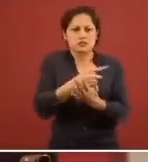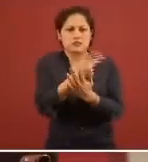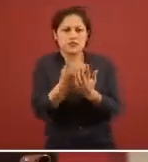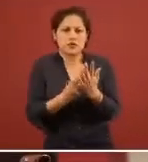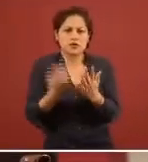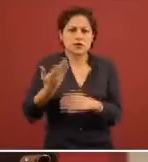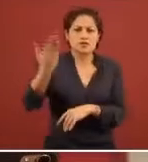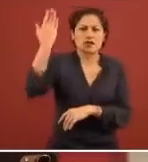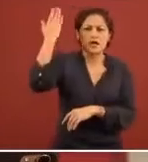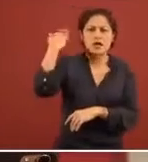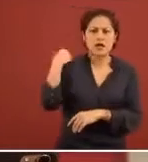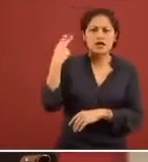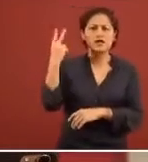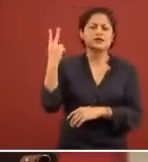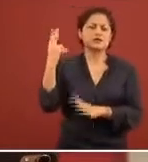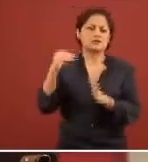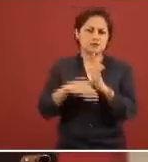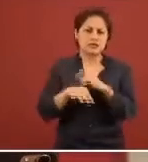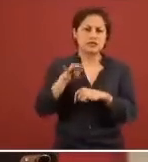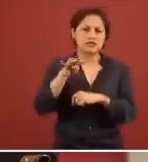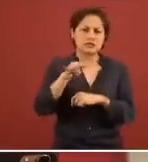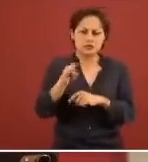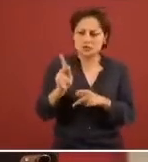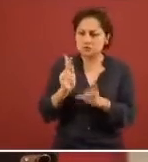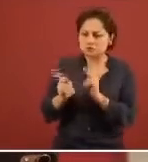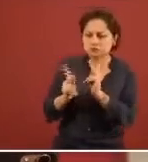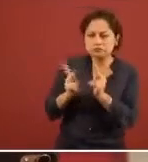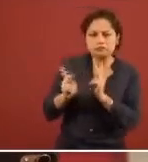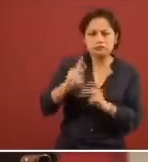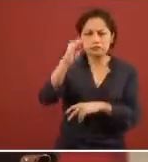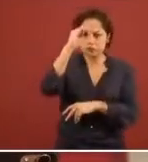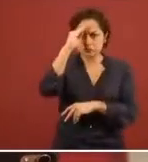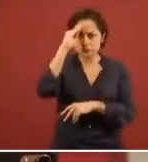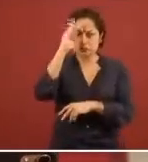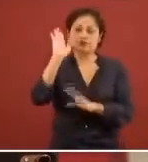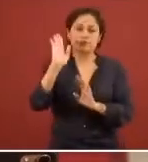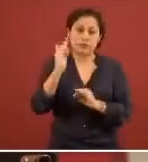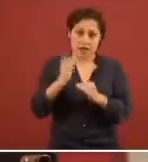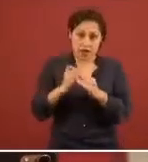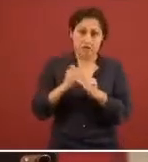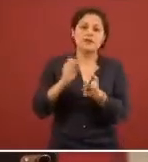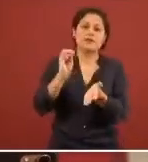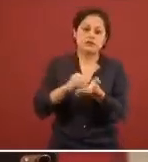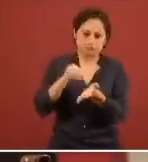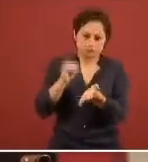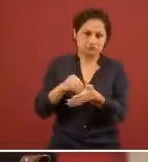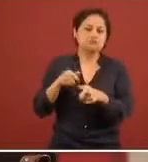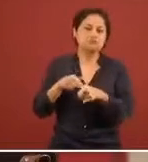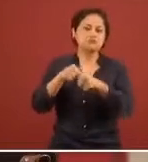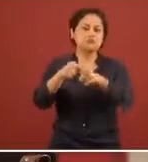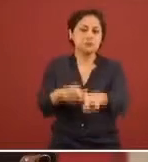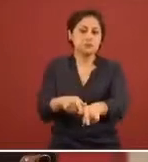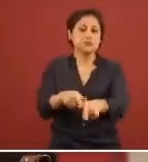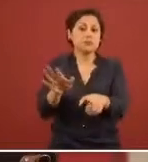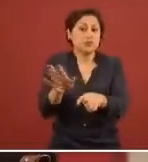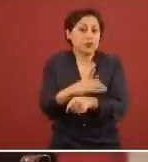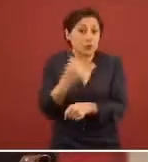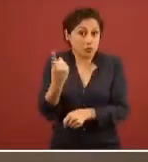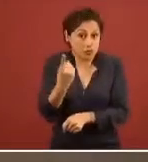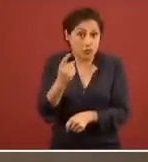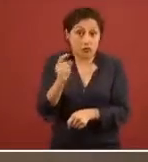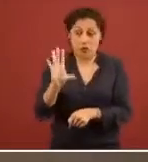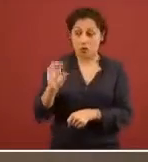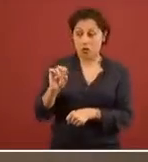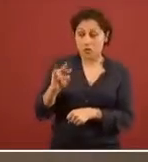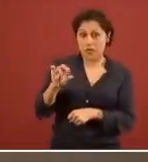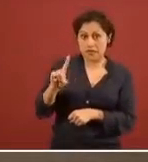y el plan sigue vigente. No anticipamos que con motivo de COVID este proceso necesariamente se pueda